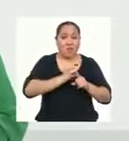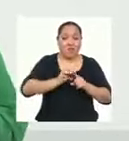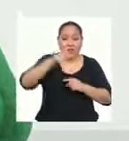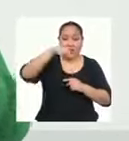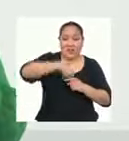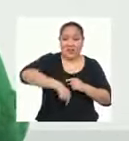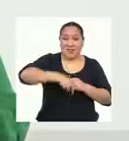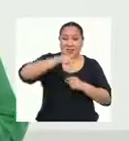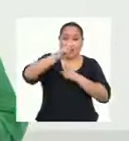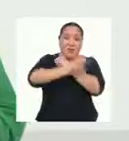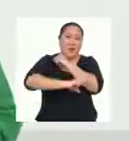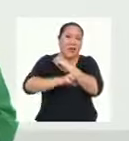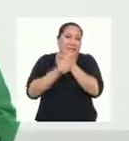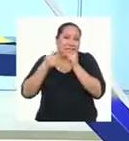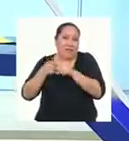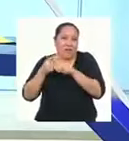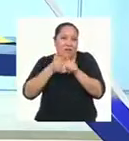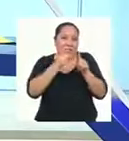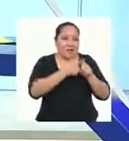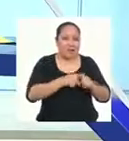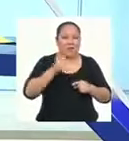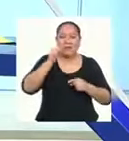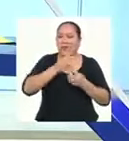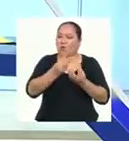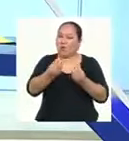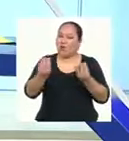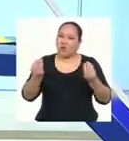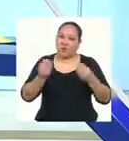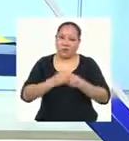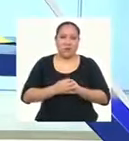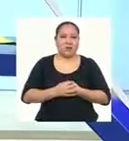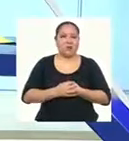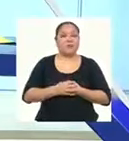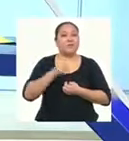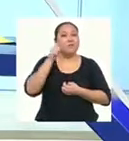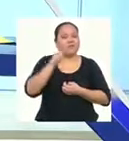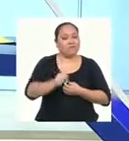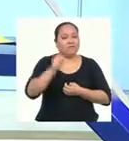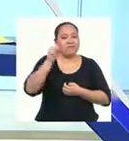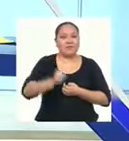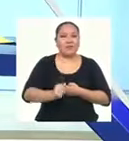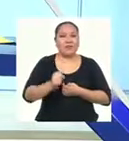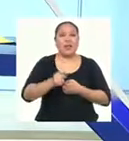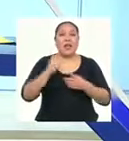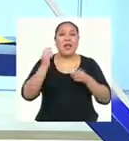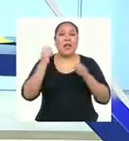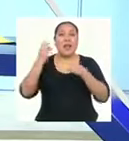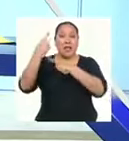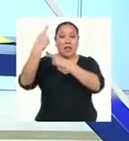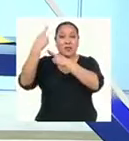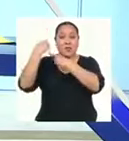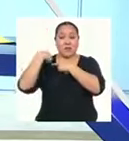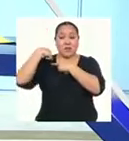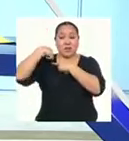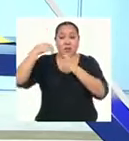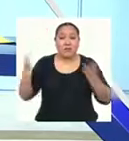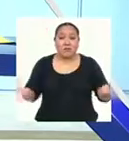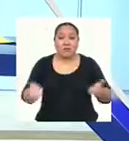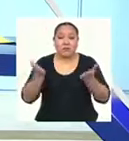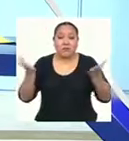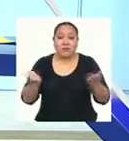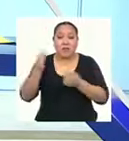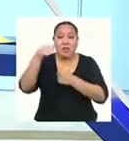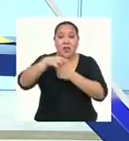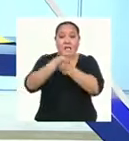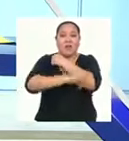como el nuestro son muchísimas. Es verdad. Por eso, la tarea es propiciar que en nuestro país se